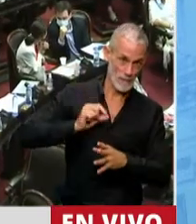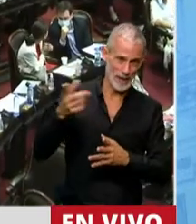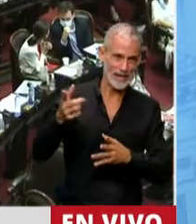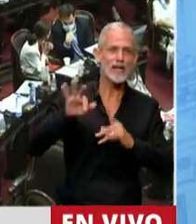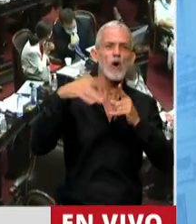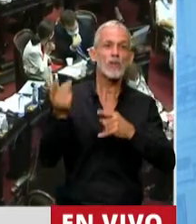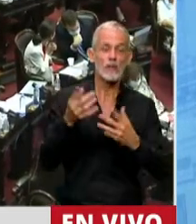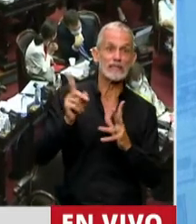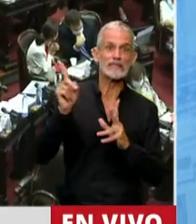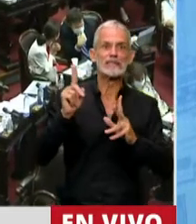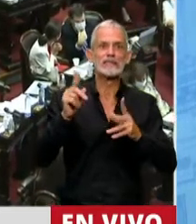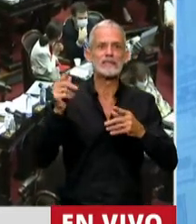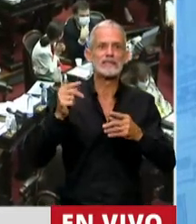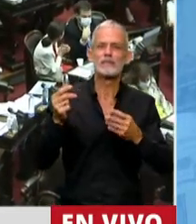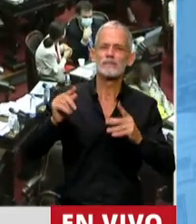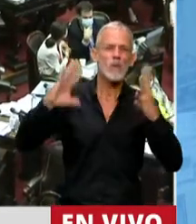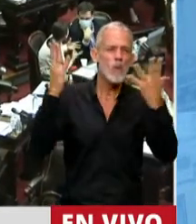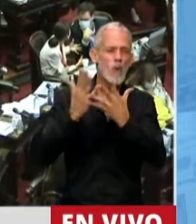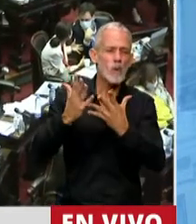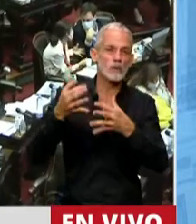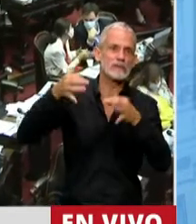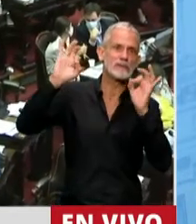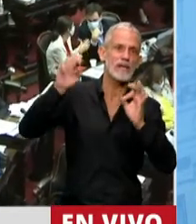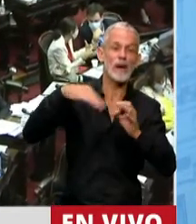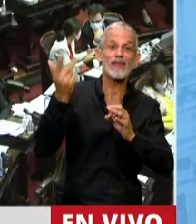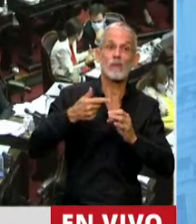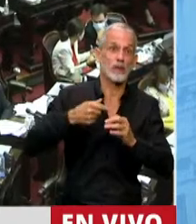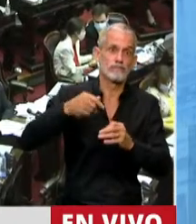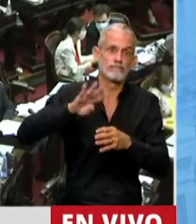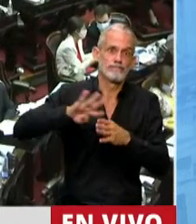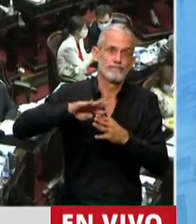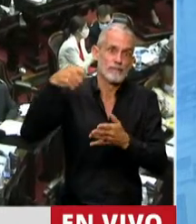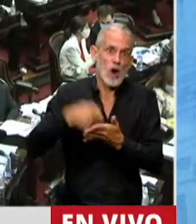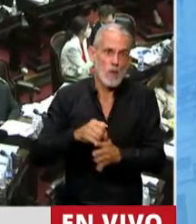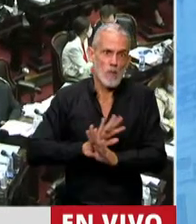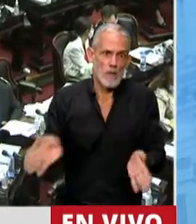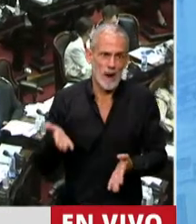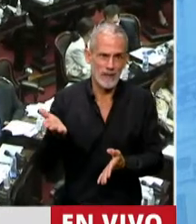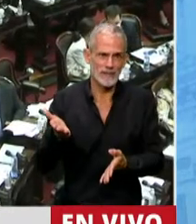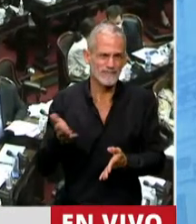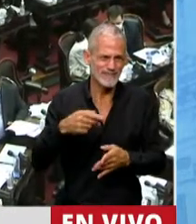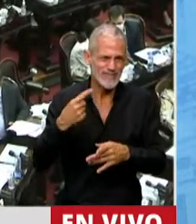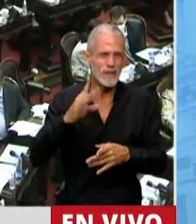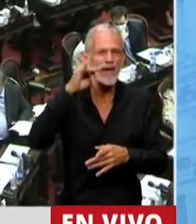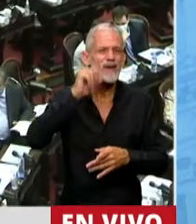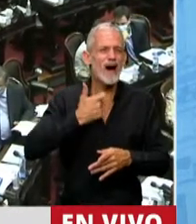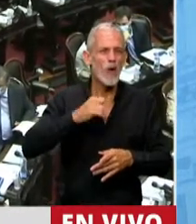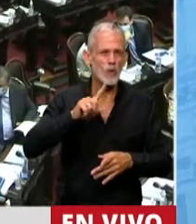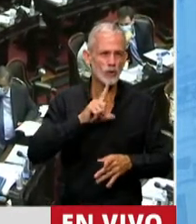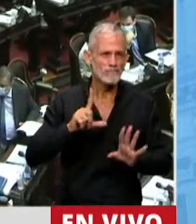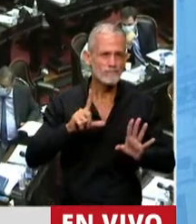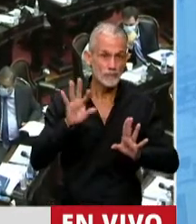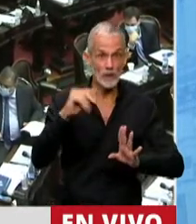luego rescate de algún organismo financiero multilateral y finalmente el default. Vieron que es bastante habitual en